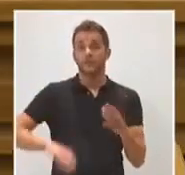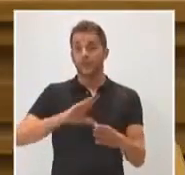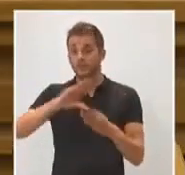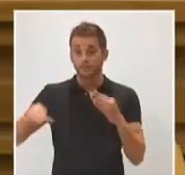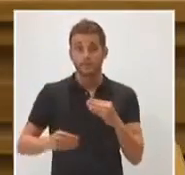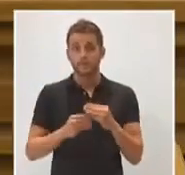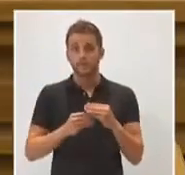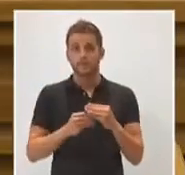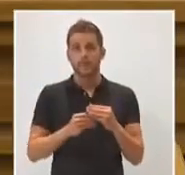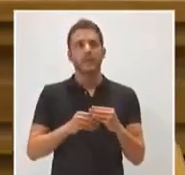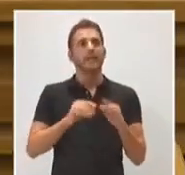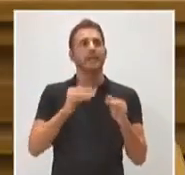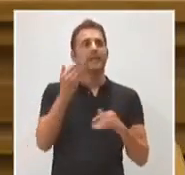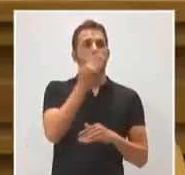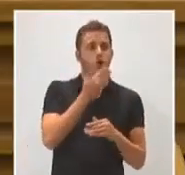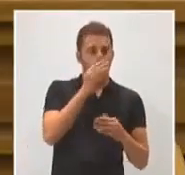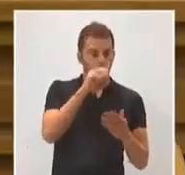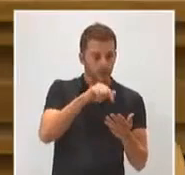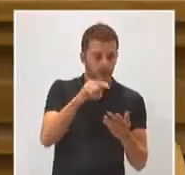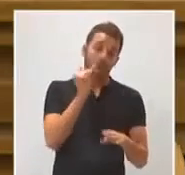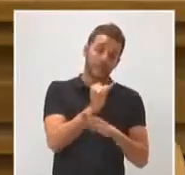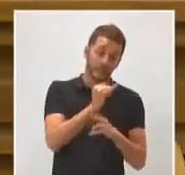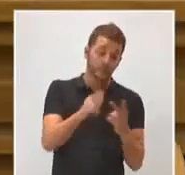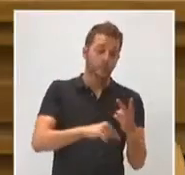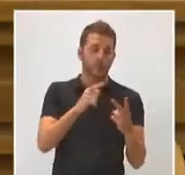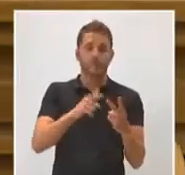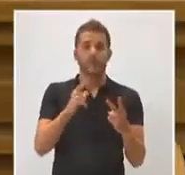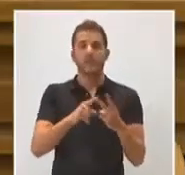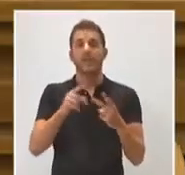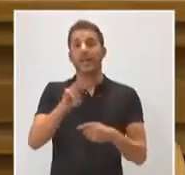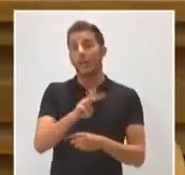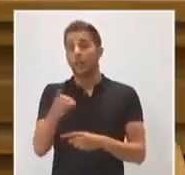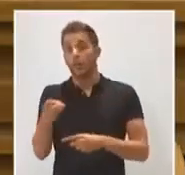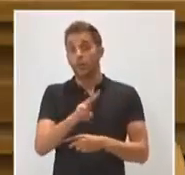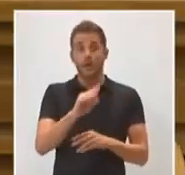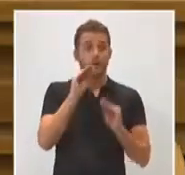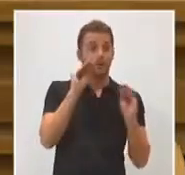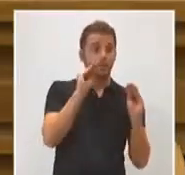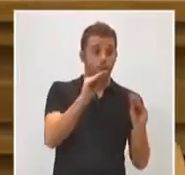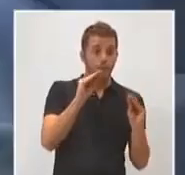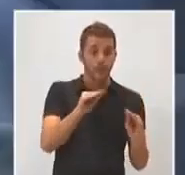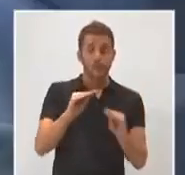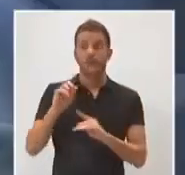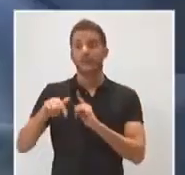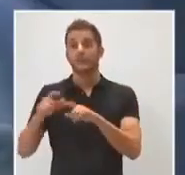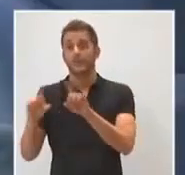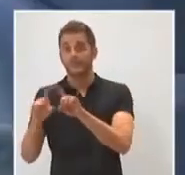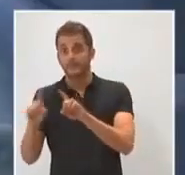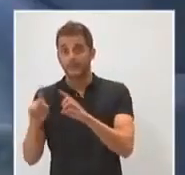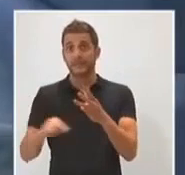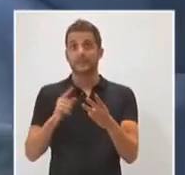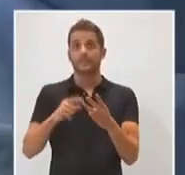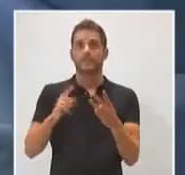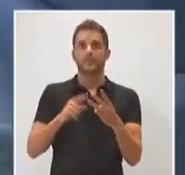estrictamente reglada en los centros la que tiene que ver con la dual con las empresas la que tiene que ver con formación adicional sobre cualificaciones